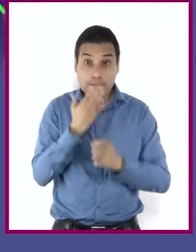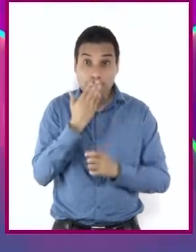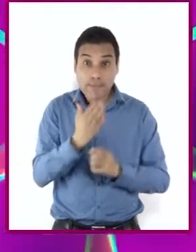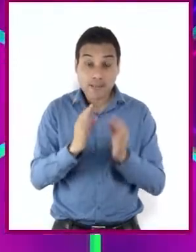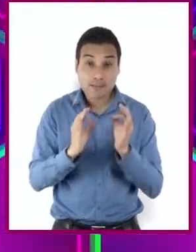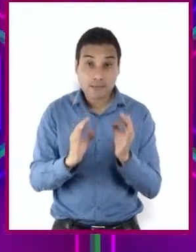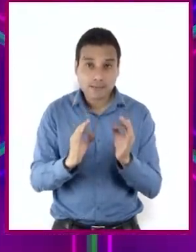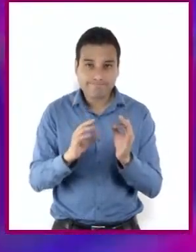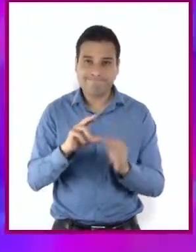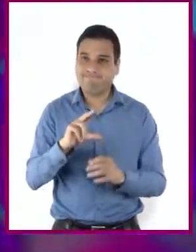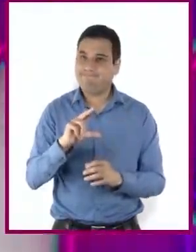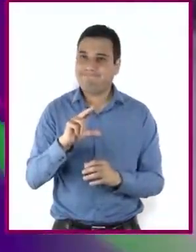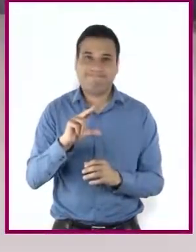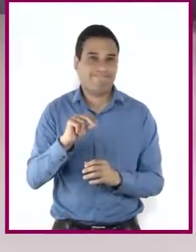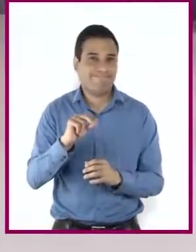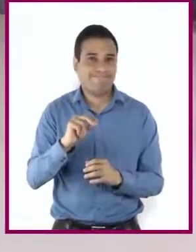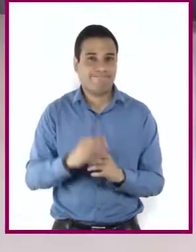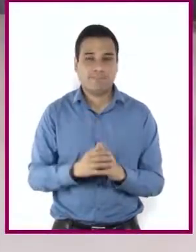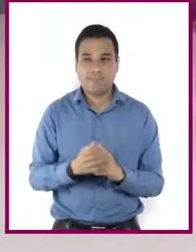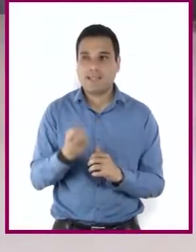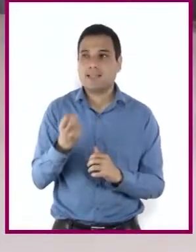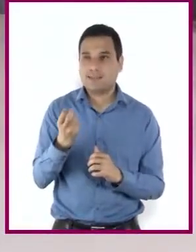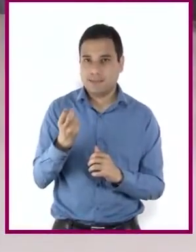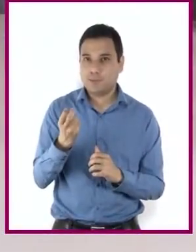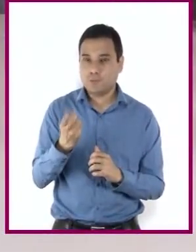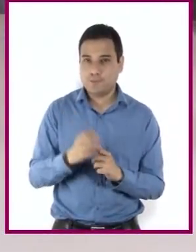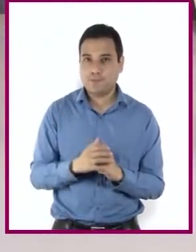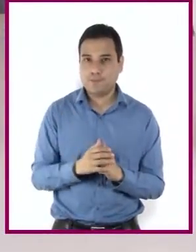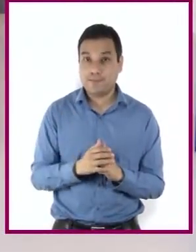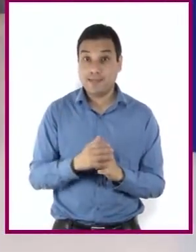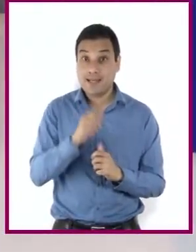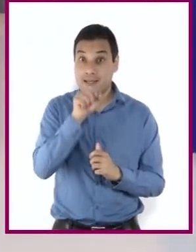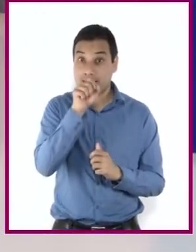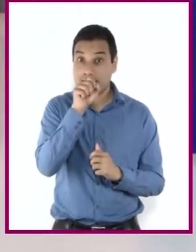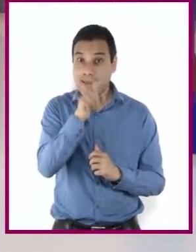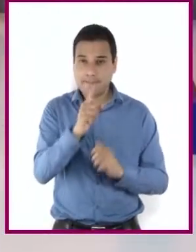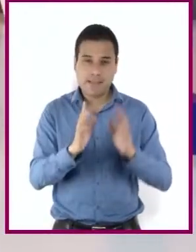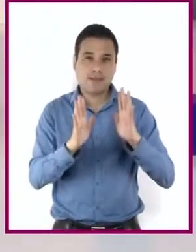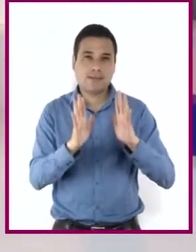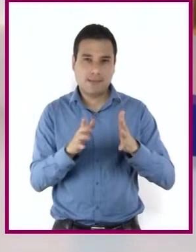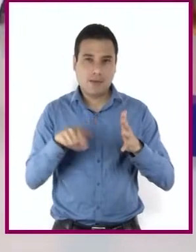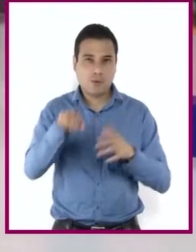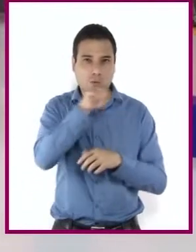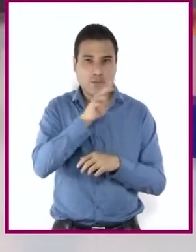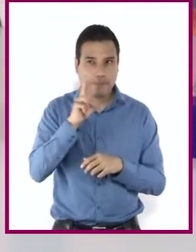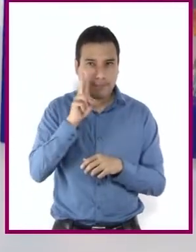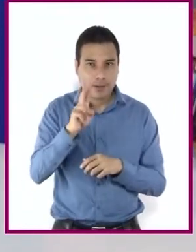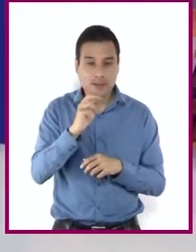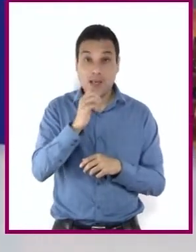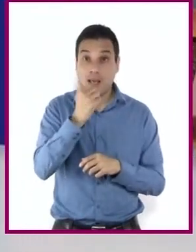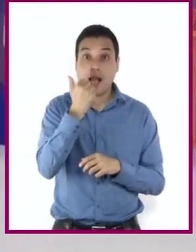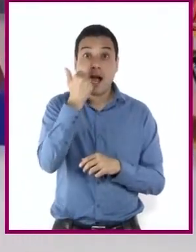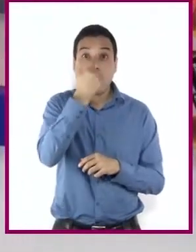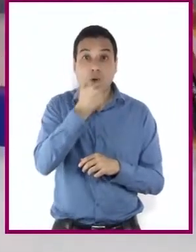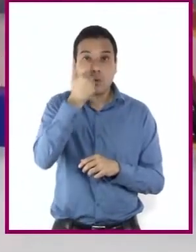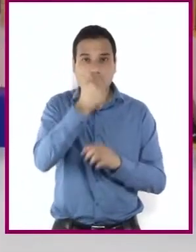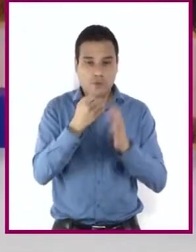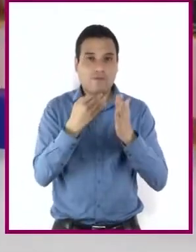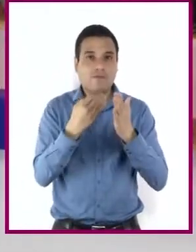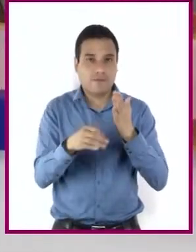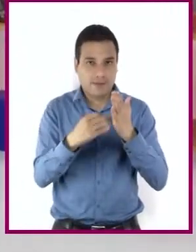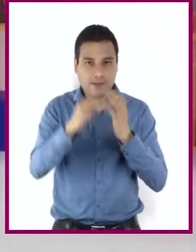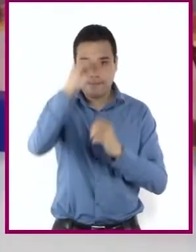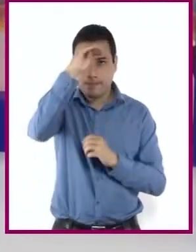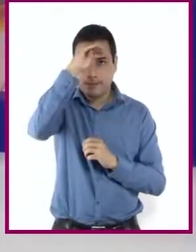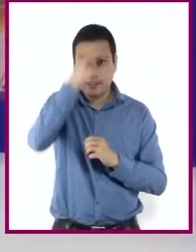criterios. Así es, profesora. También se pudo notar que no hizo una reflexión sobre sus resultados,